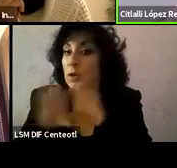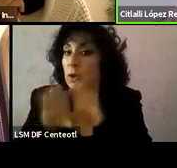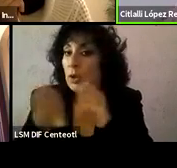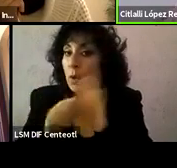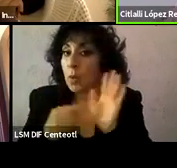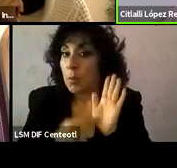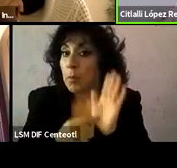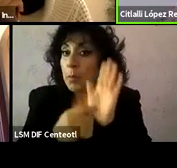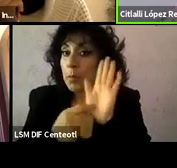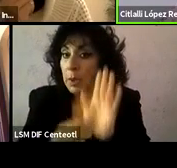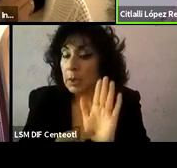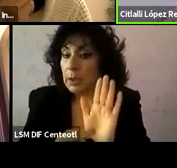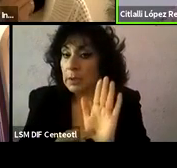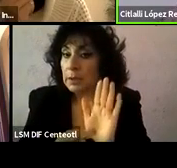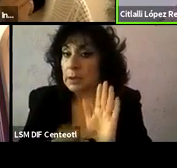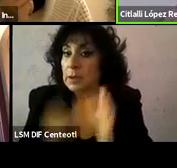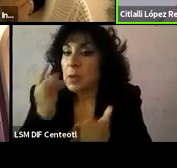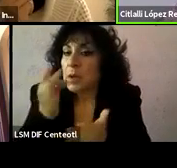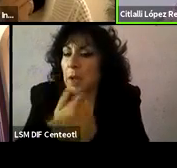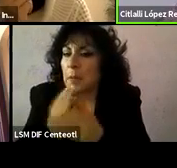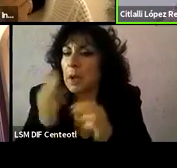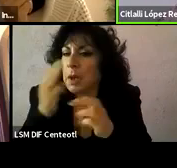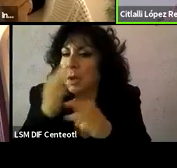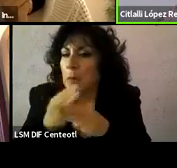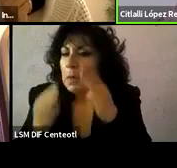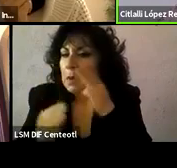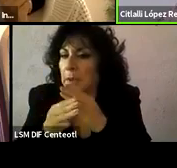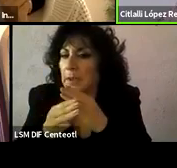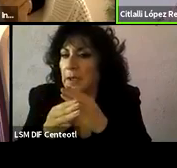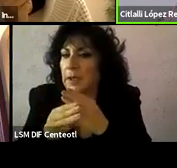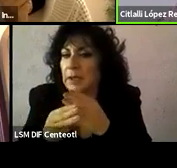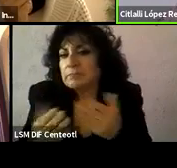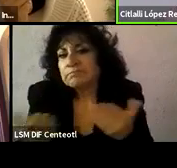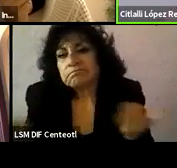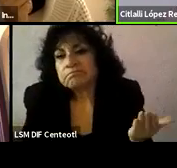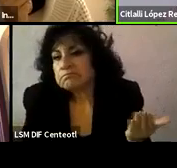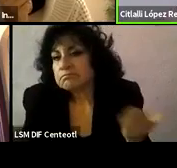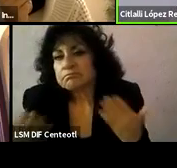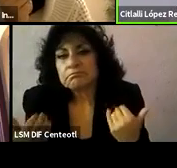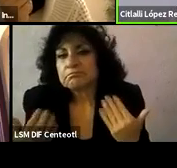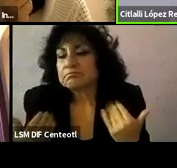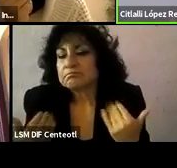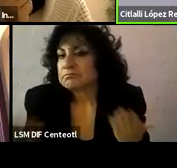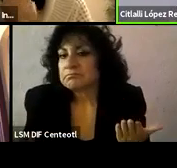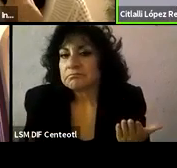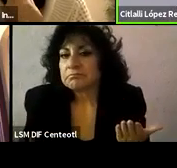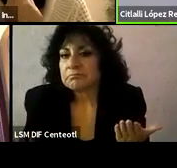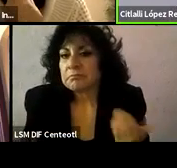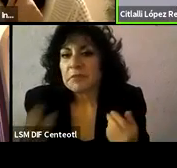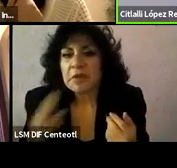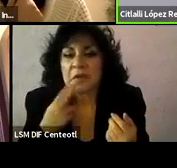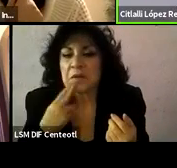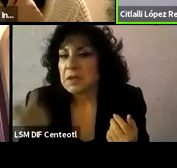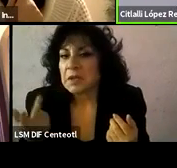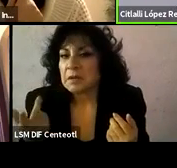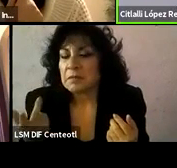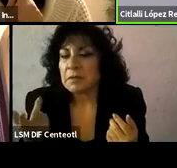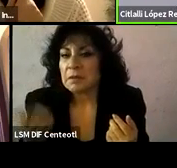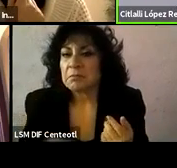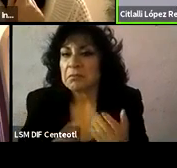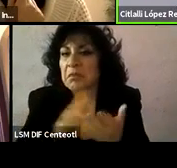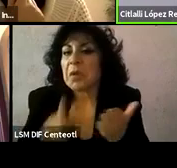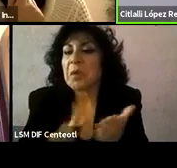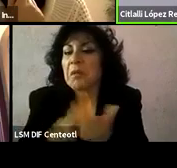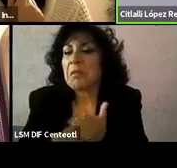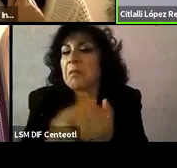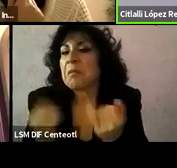una asignatura, pues sucede lo mismo que sucede con la ley, ¿no? Se puede convertir en contenido inerte, ¿no? Entonces, un